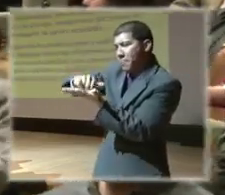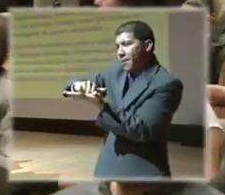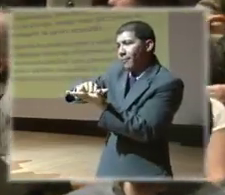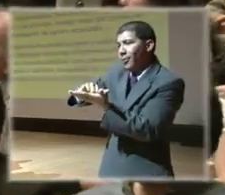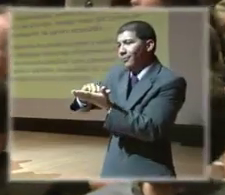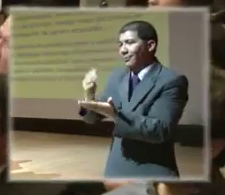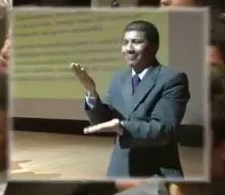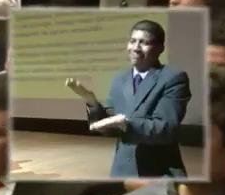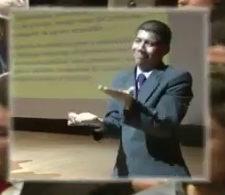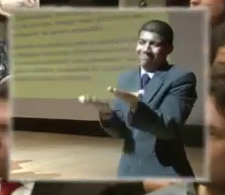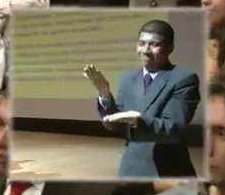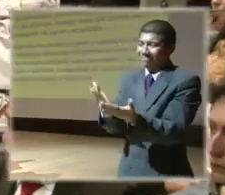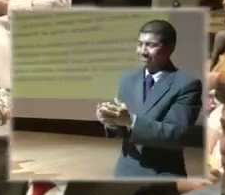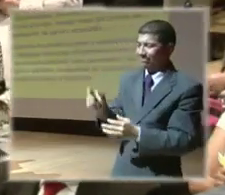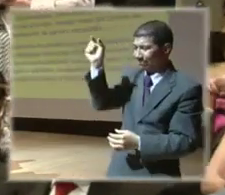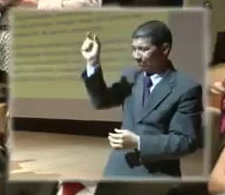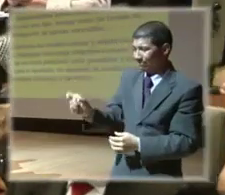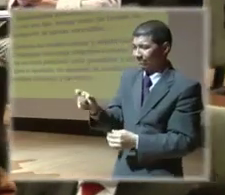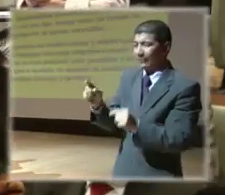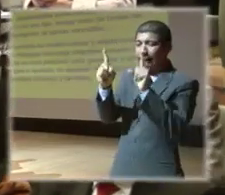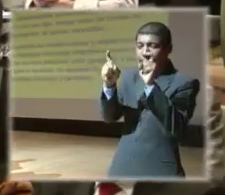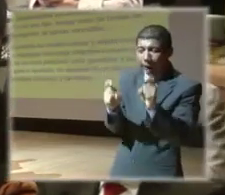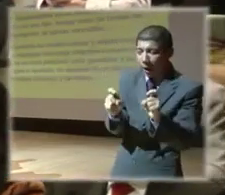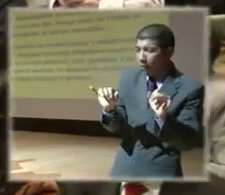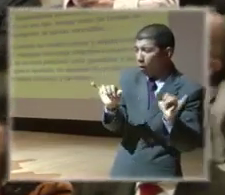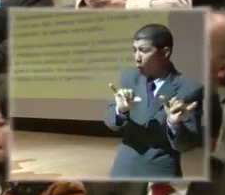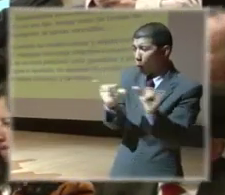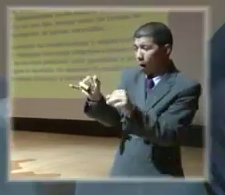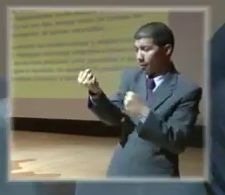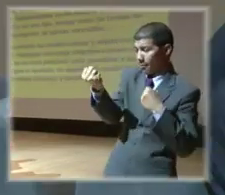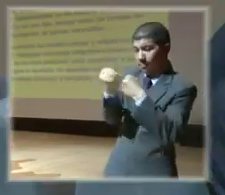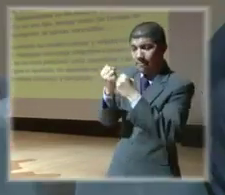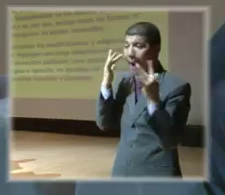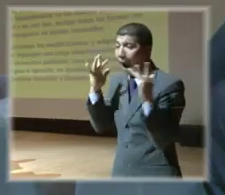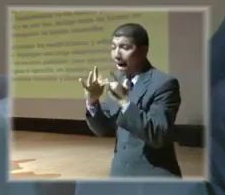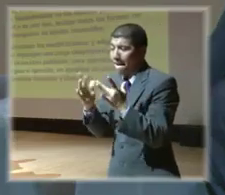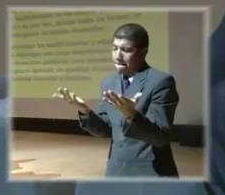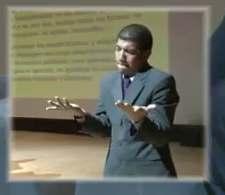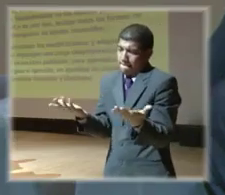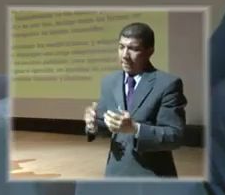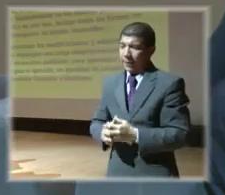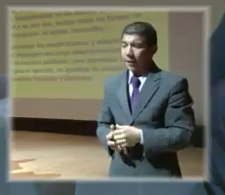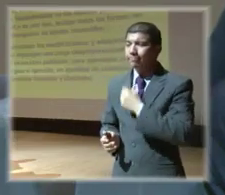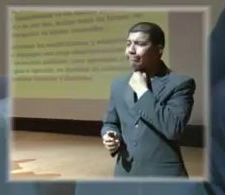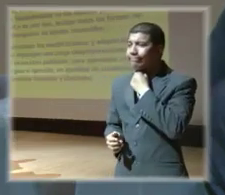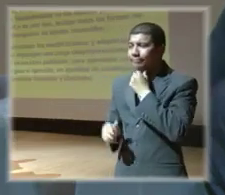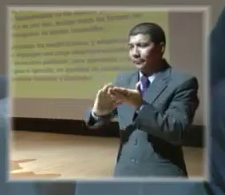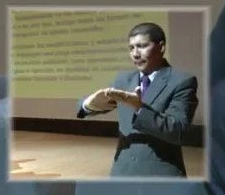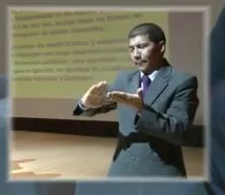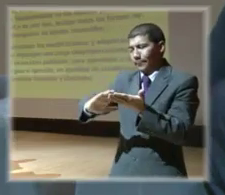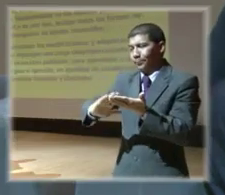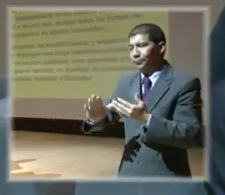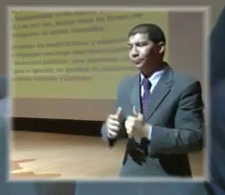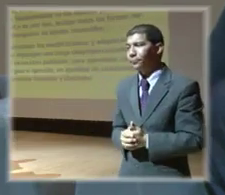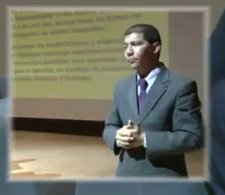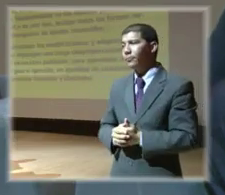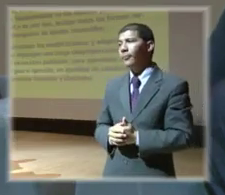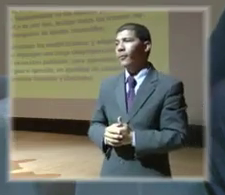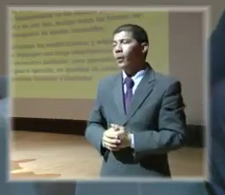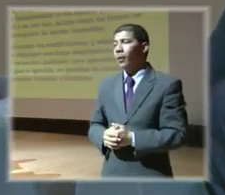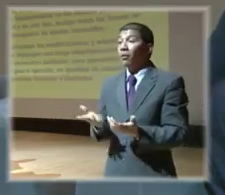momentos más largos y en diferentes ámbitos de la vida, perdón, o pueden ser generalizados, cuando la